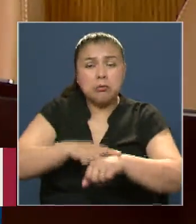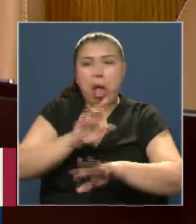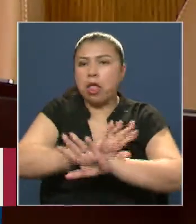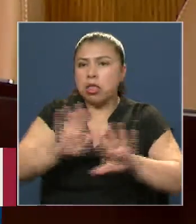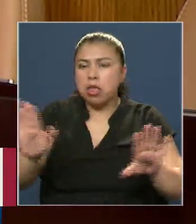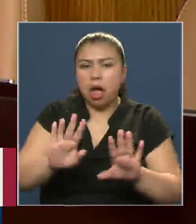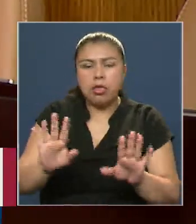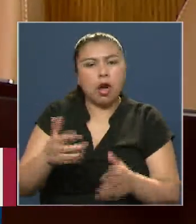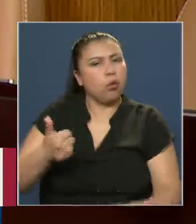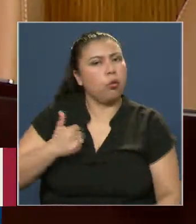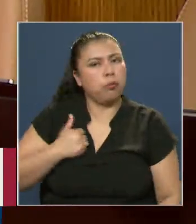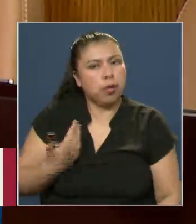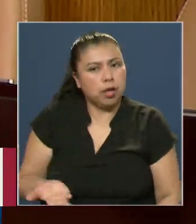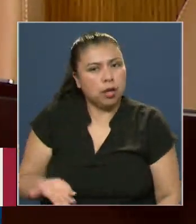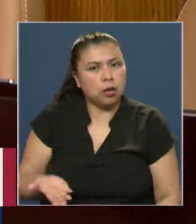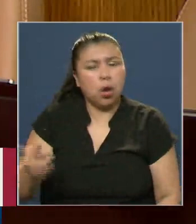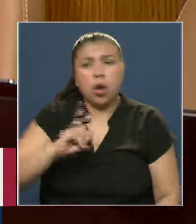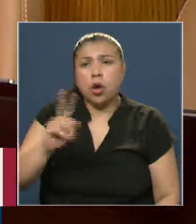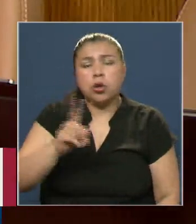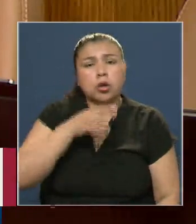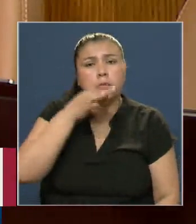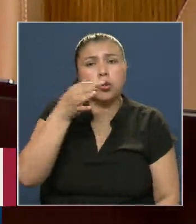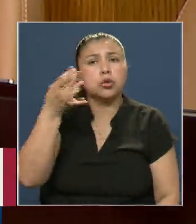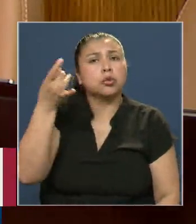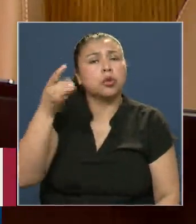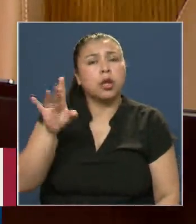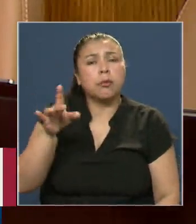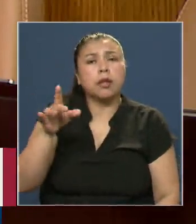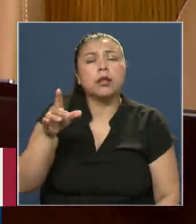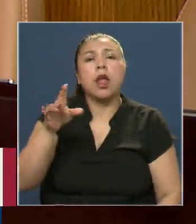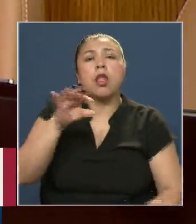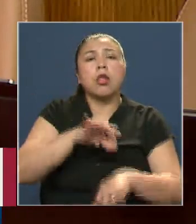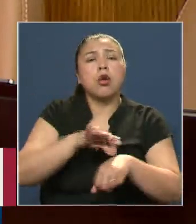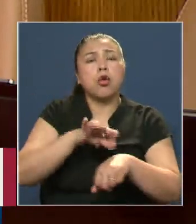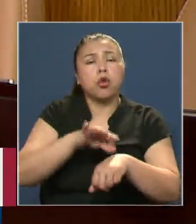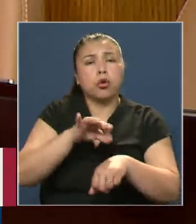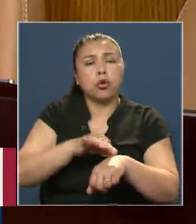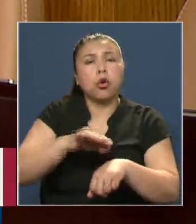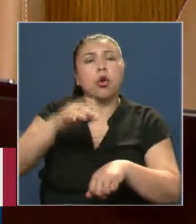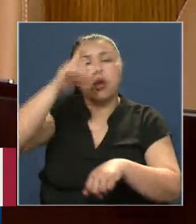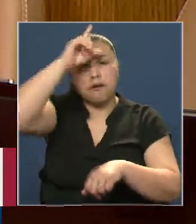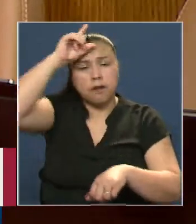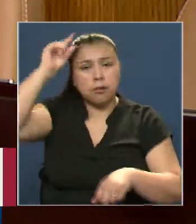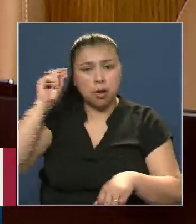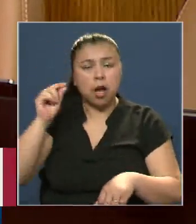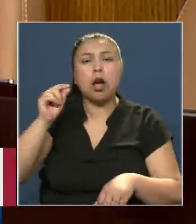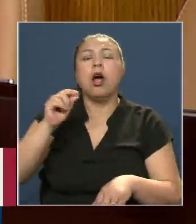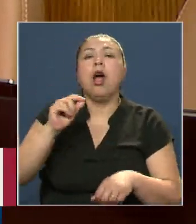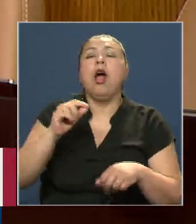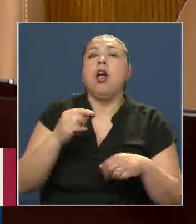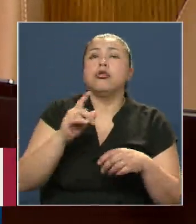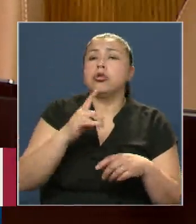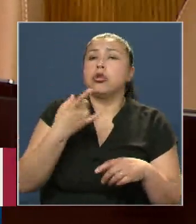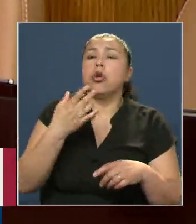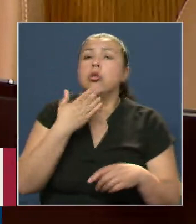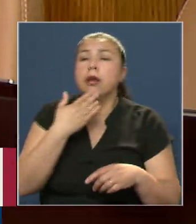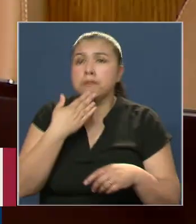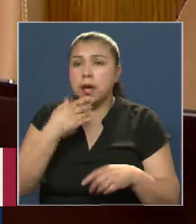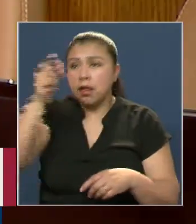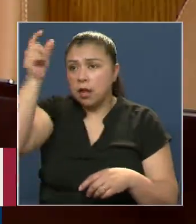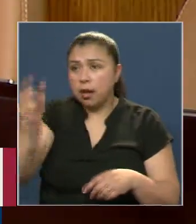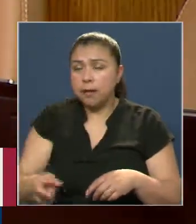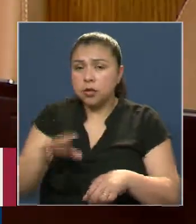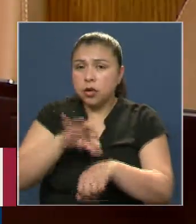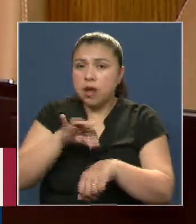sido cumplidos. Y no estamos hablando solo de los trabajadores y trabajadoras, estamos hablando de los usuarios, estamos hablando de los